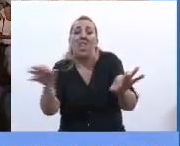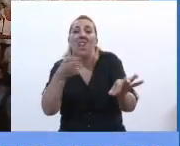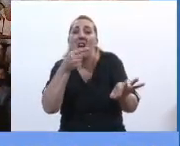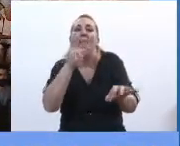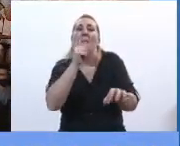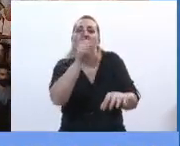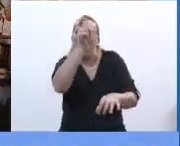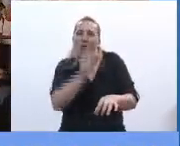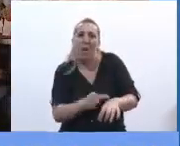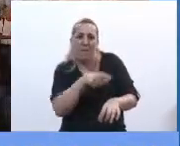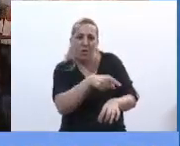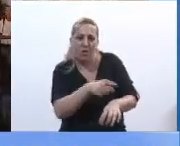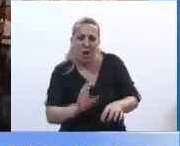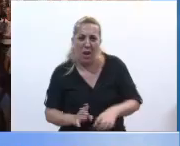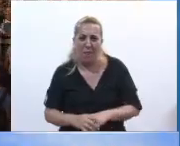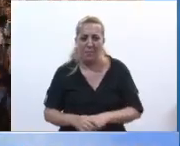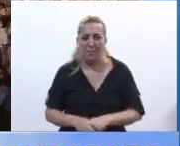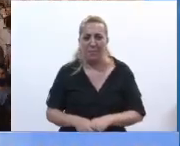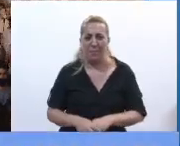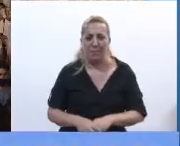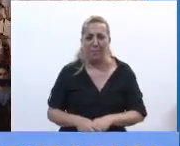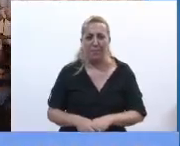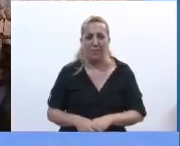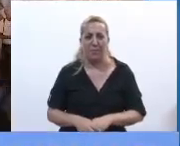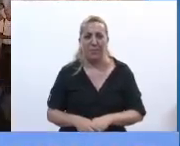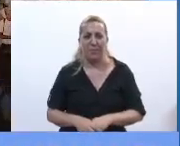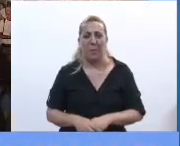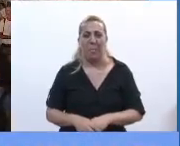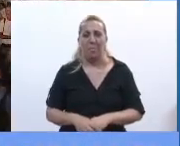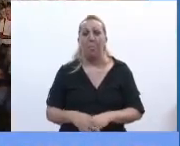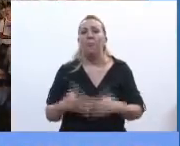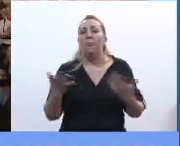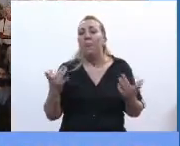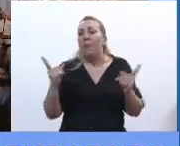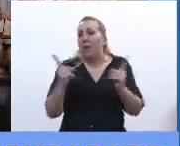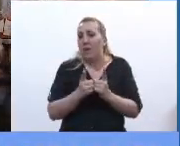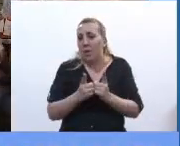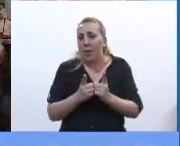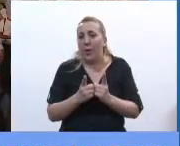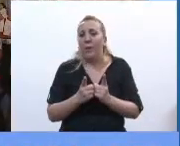física o la vida de la persona gestante en síntesis presidenta